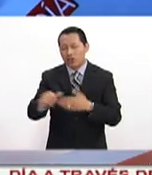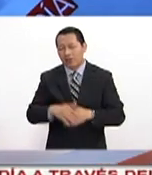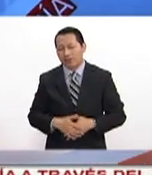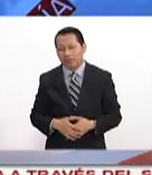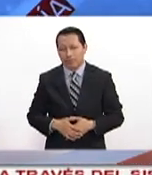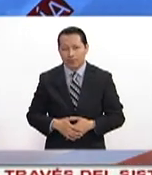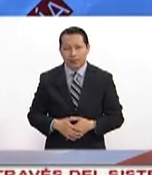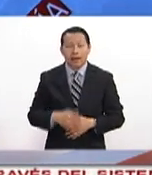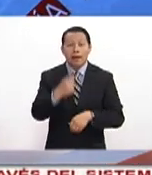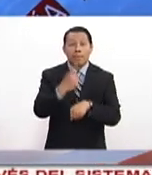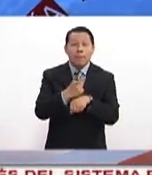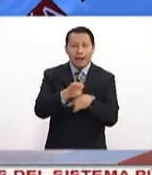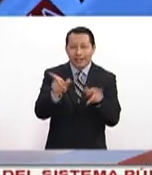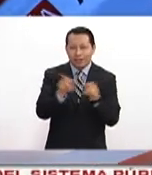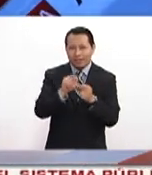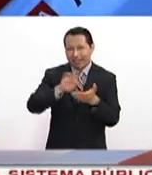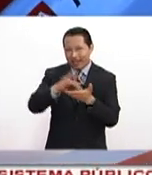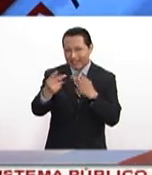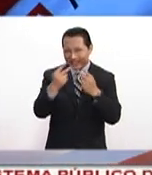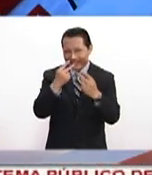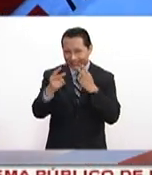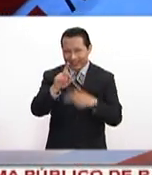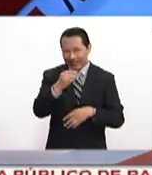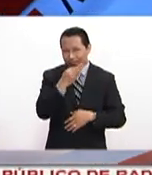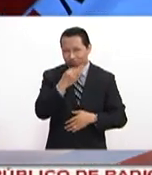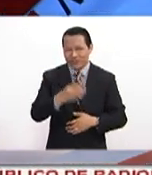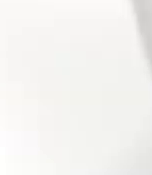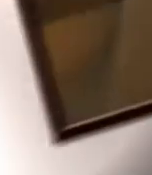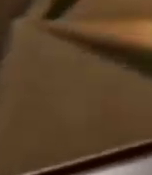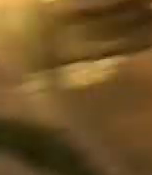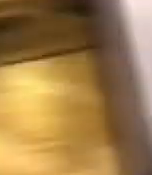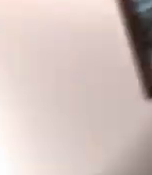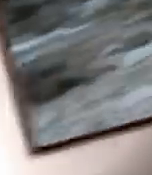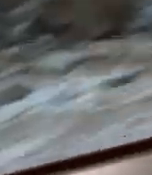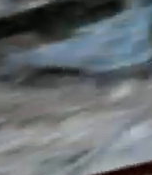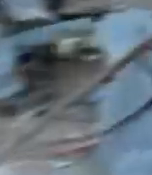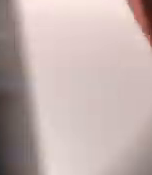Vamos a nuestro primer resumen. Gracias a quienes nos acompañaron en esta primera media hora.